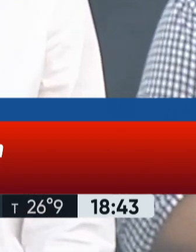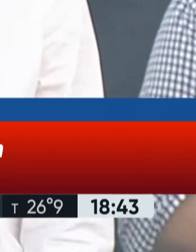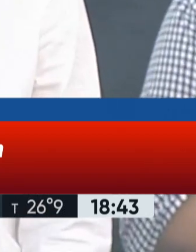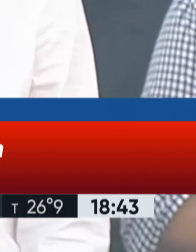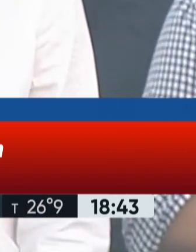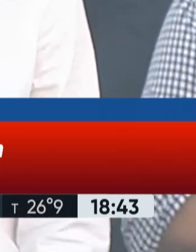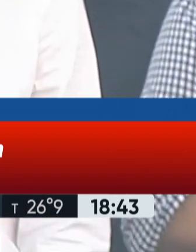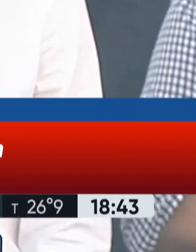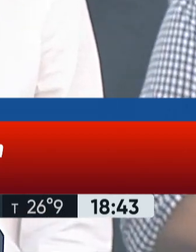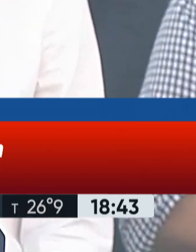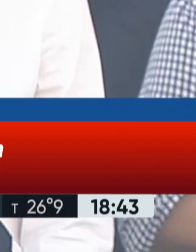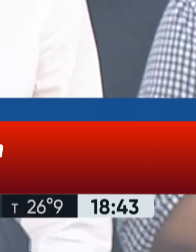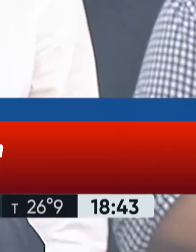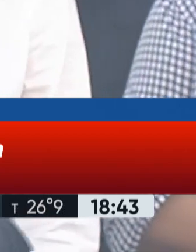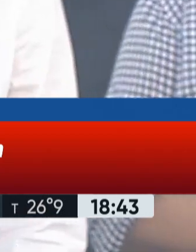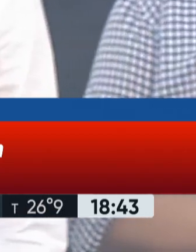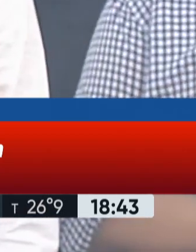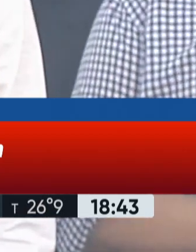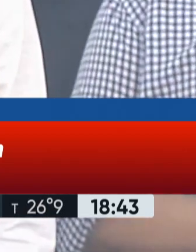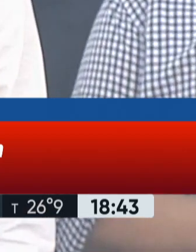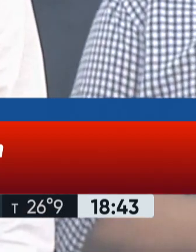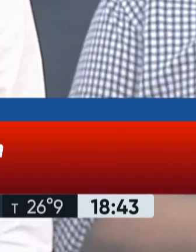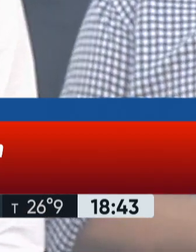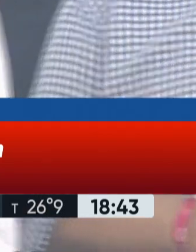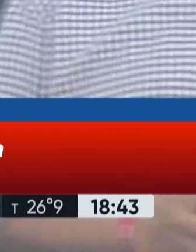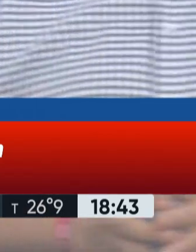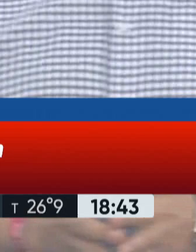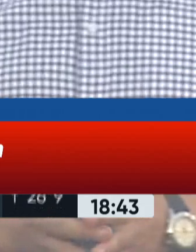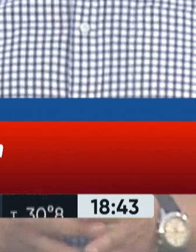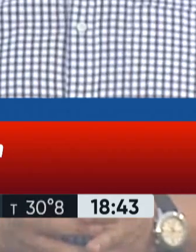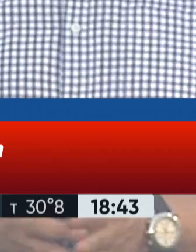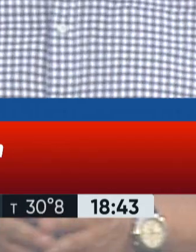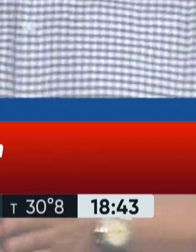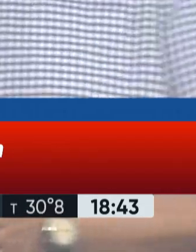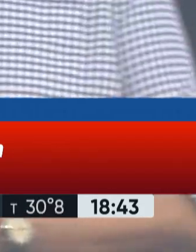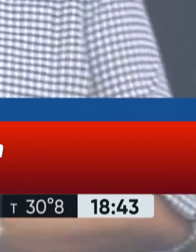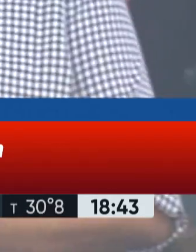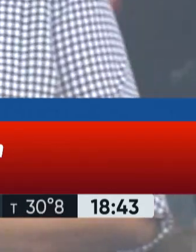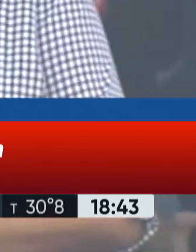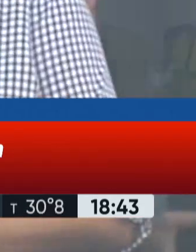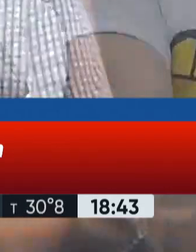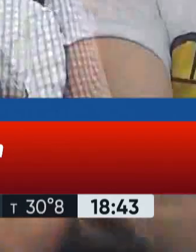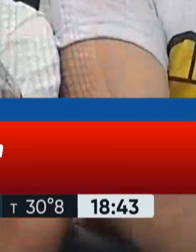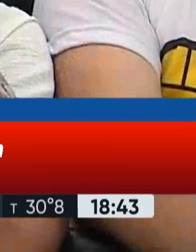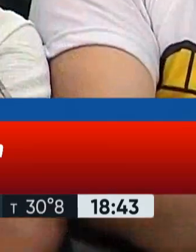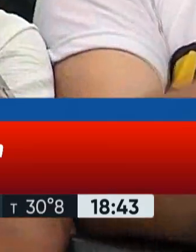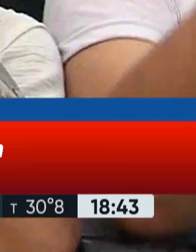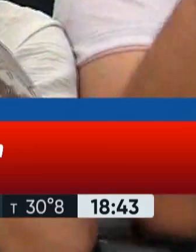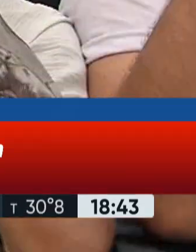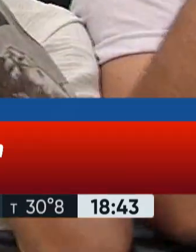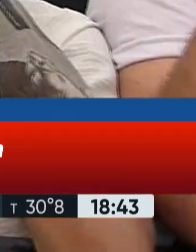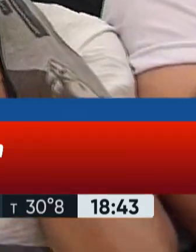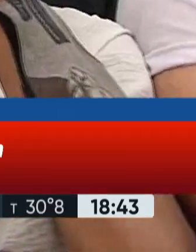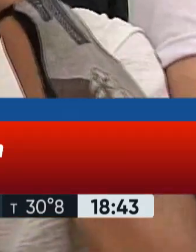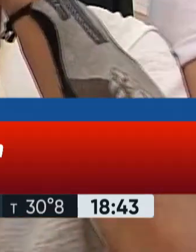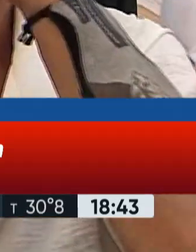que fue el privilegio de ser quien lo acompañara como jefe de gabinete en cada día de su gestión